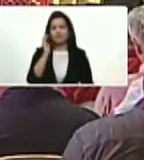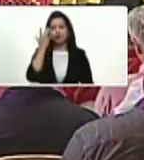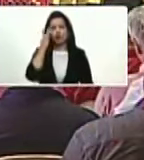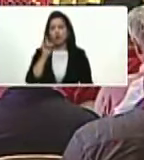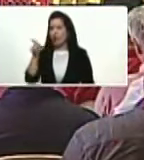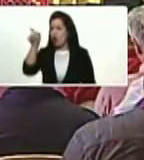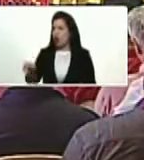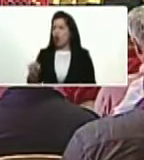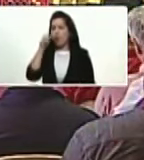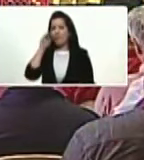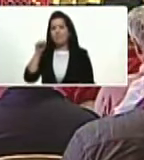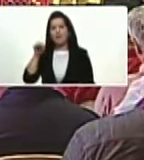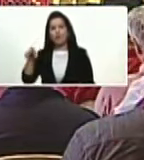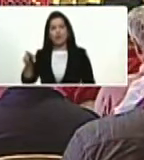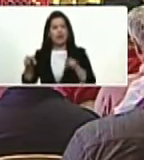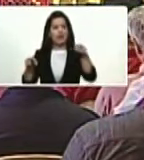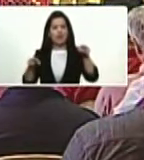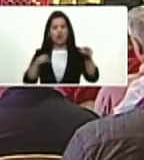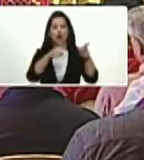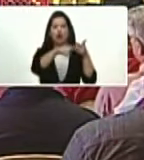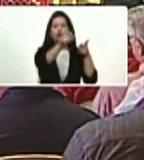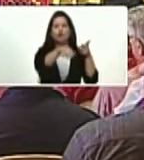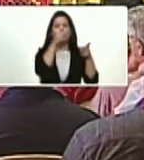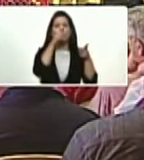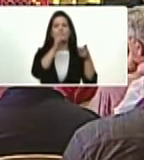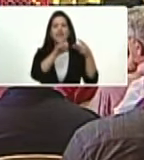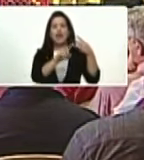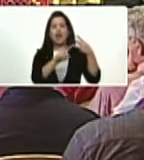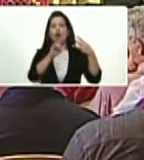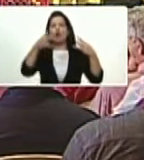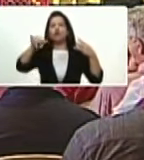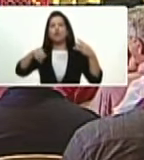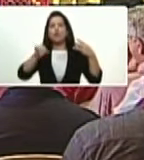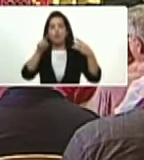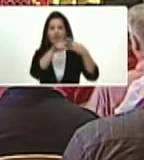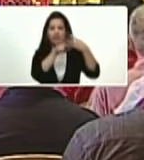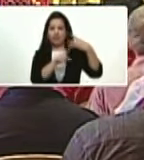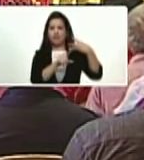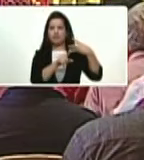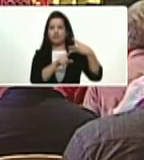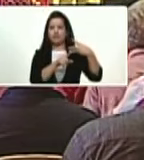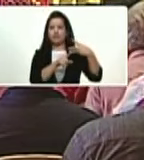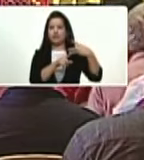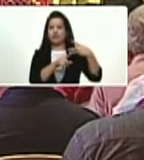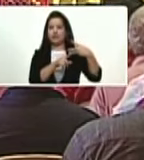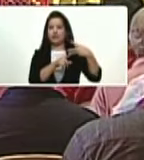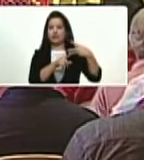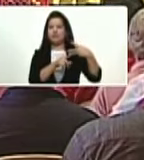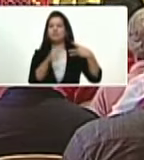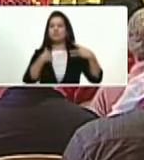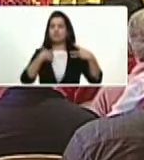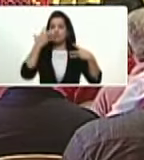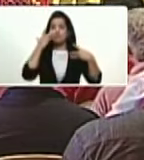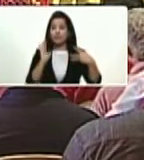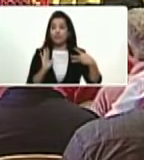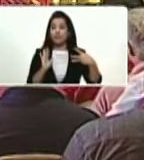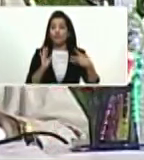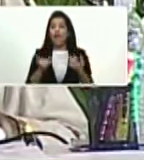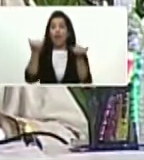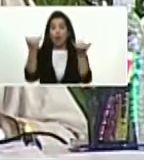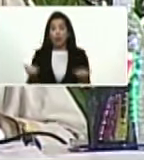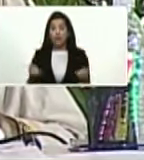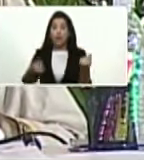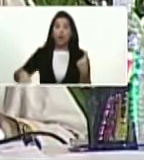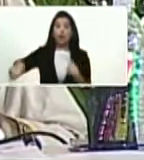Manuel, Miguel y Juan, compañeros, compañeras, compatriotas, es el instrumento